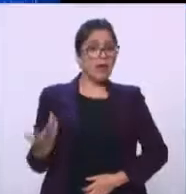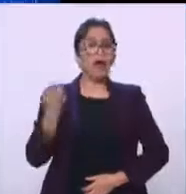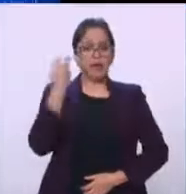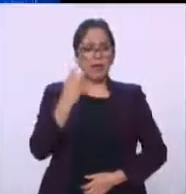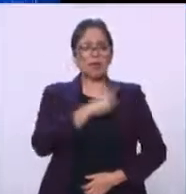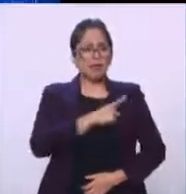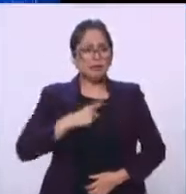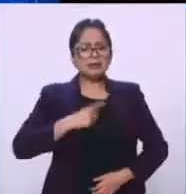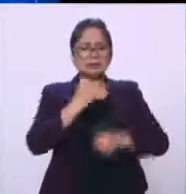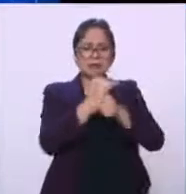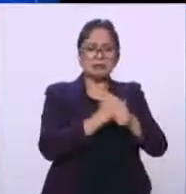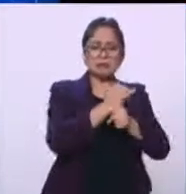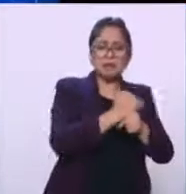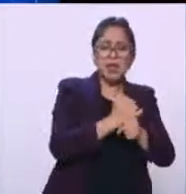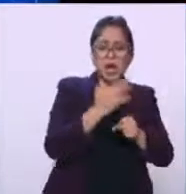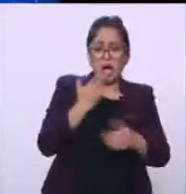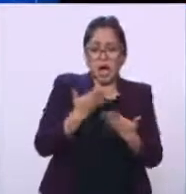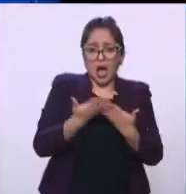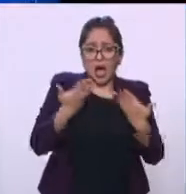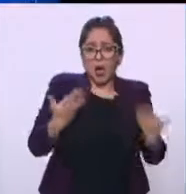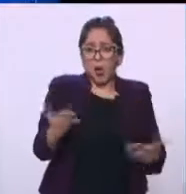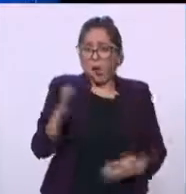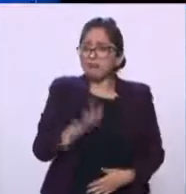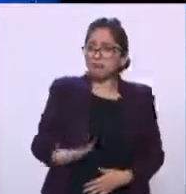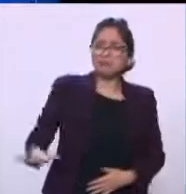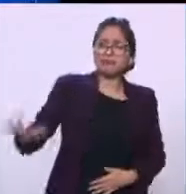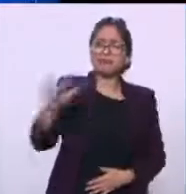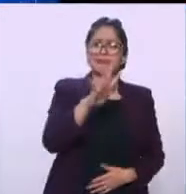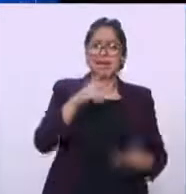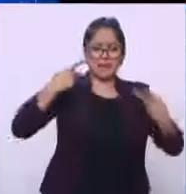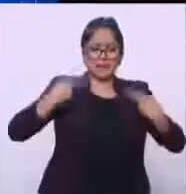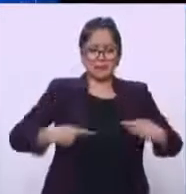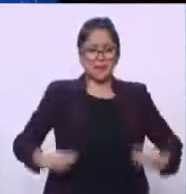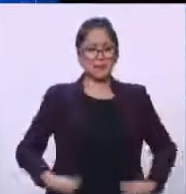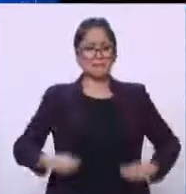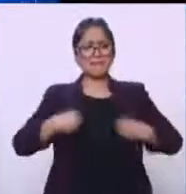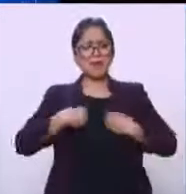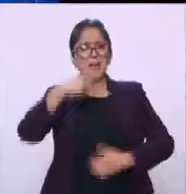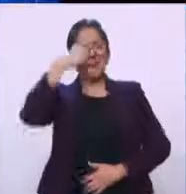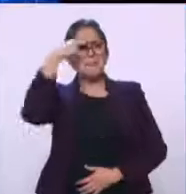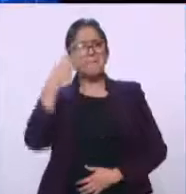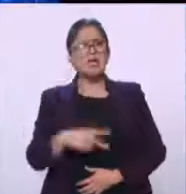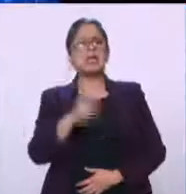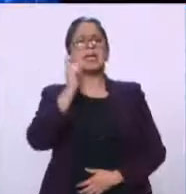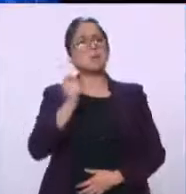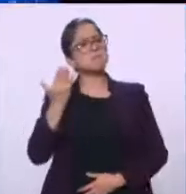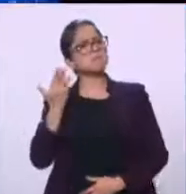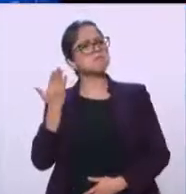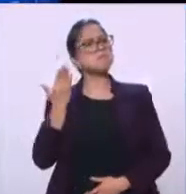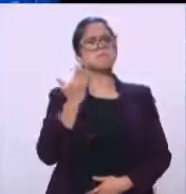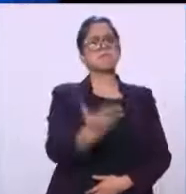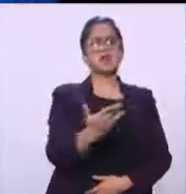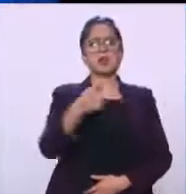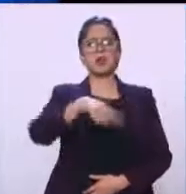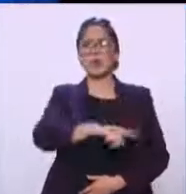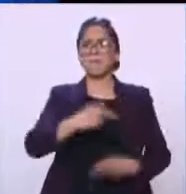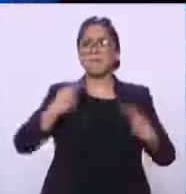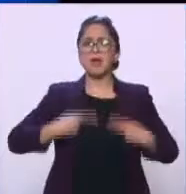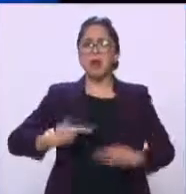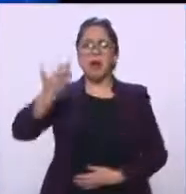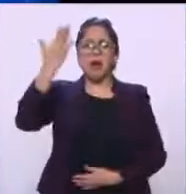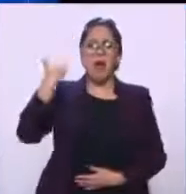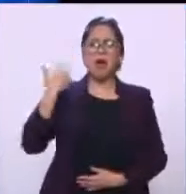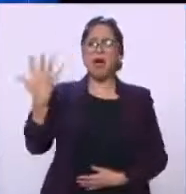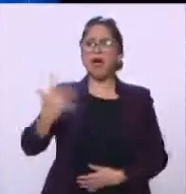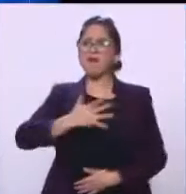sobre este asunto que tenemos las mexicanas y los mexicanos de exigir que aquellos que cometieron actos fraudulentos